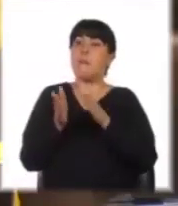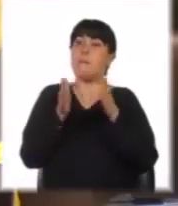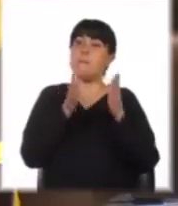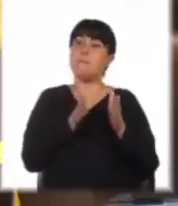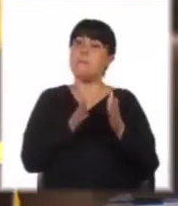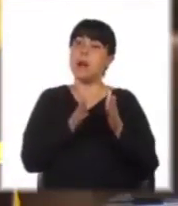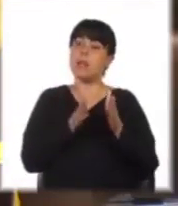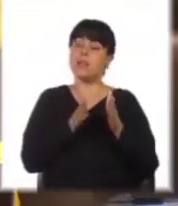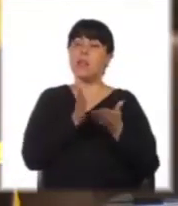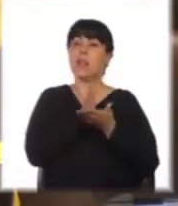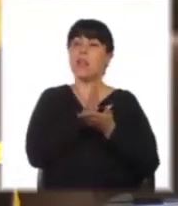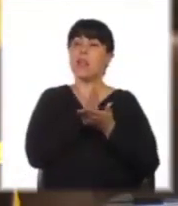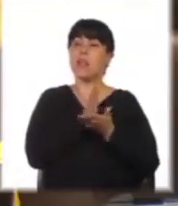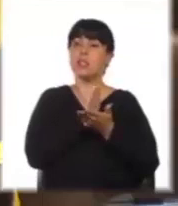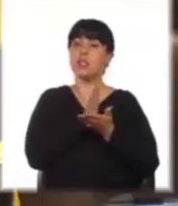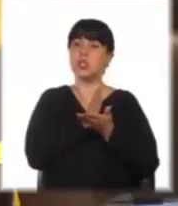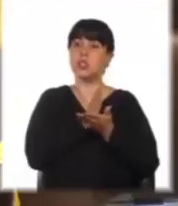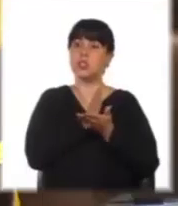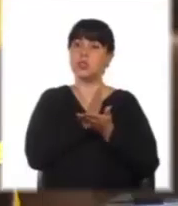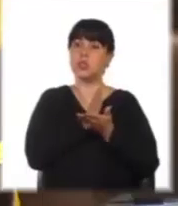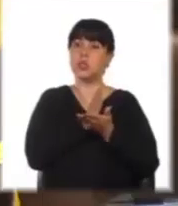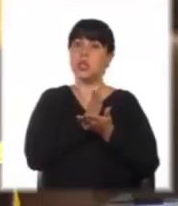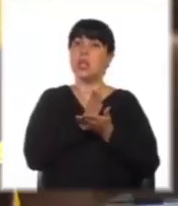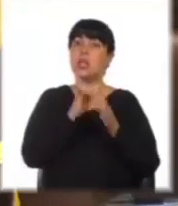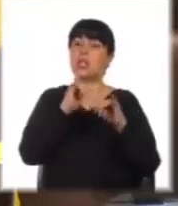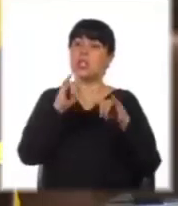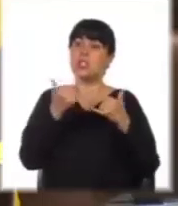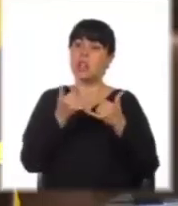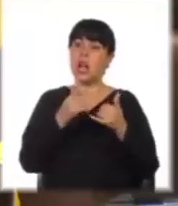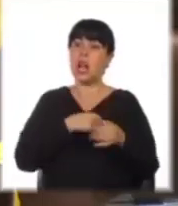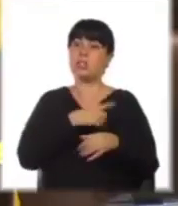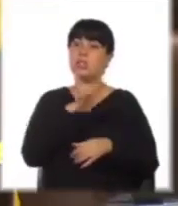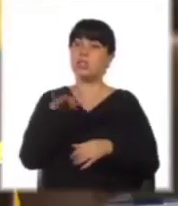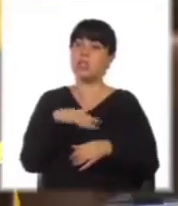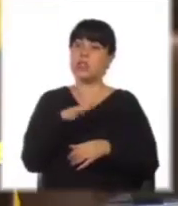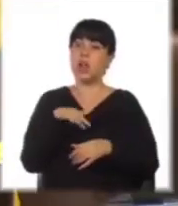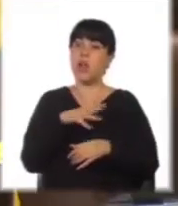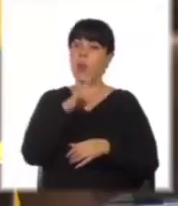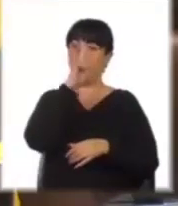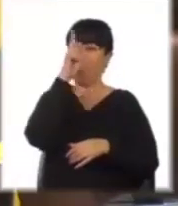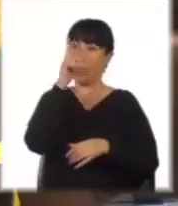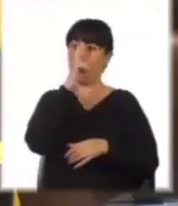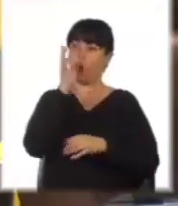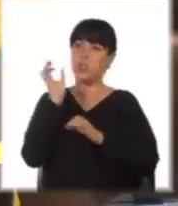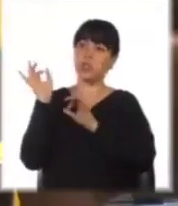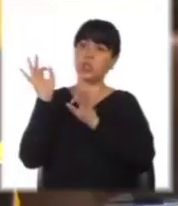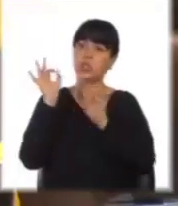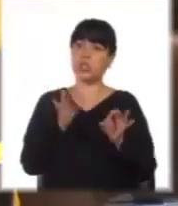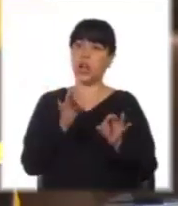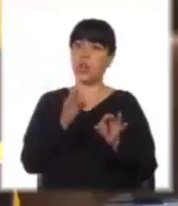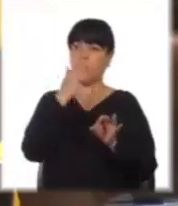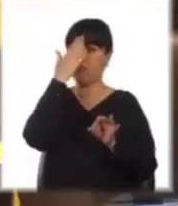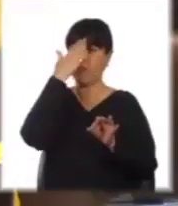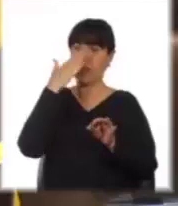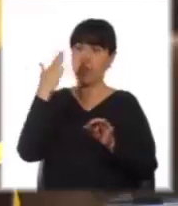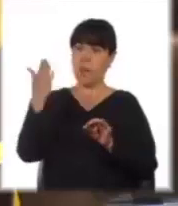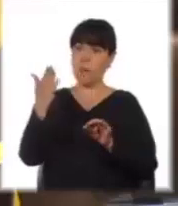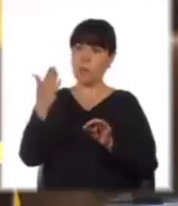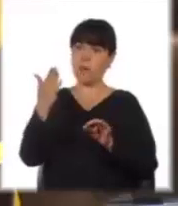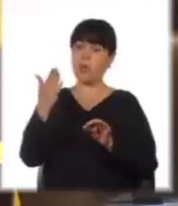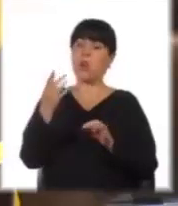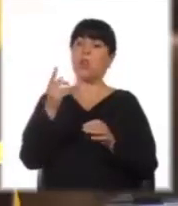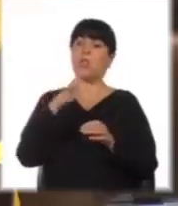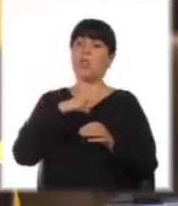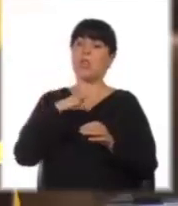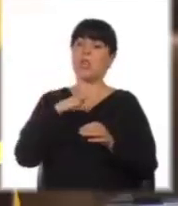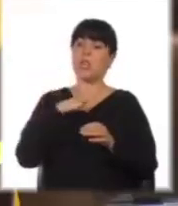de derechos que ha venido instalando la sociedad uruguaya con la llegada de los gobiernos del Frente Amplio y que tiene